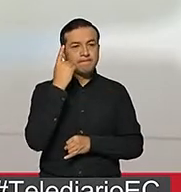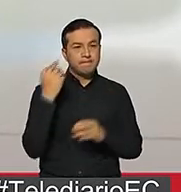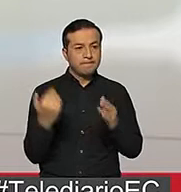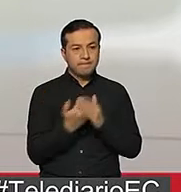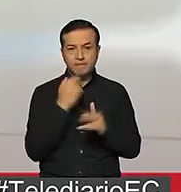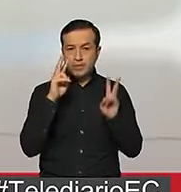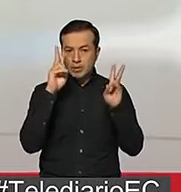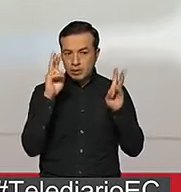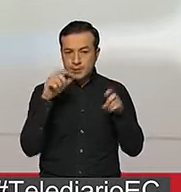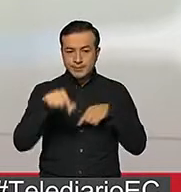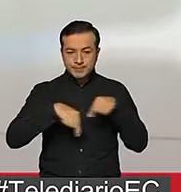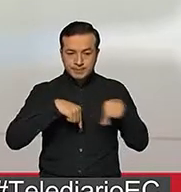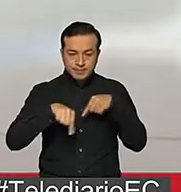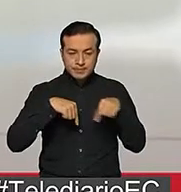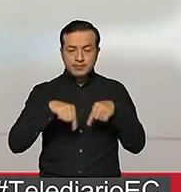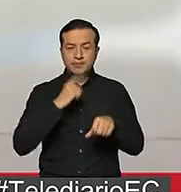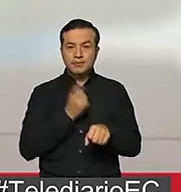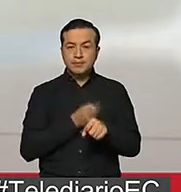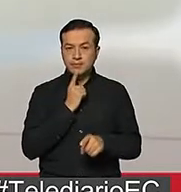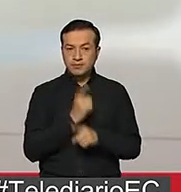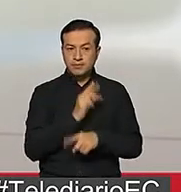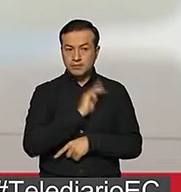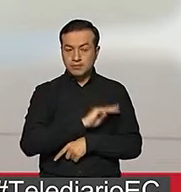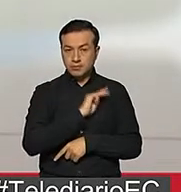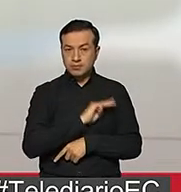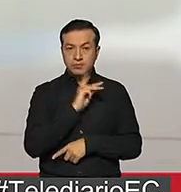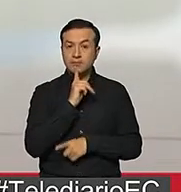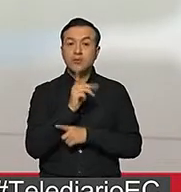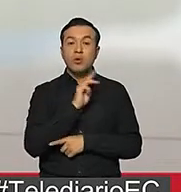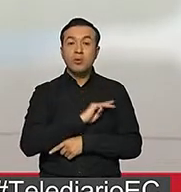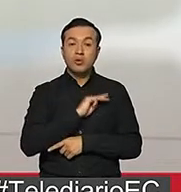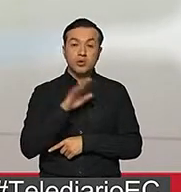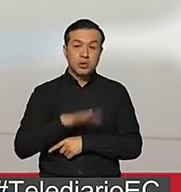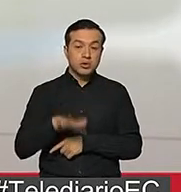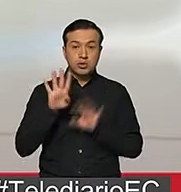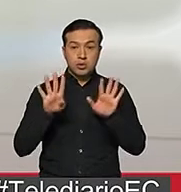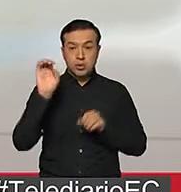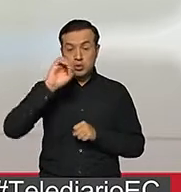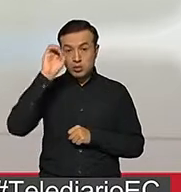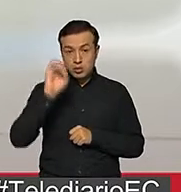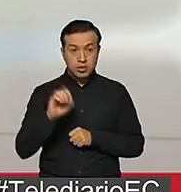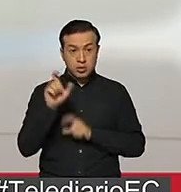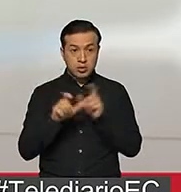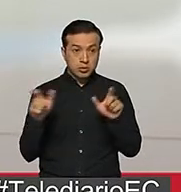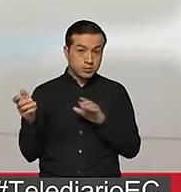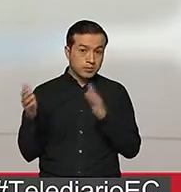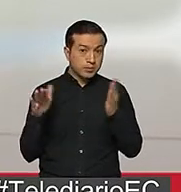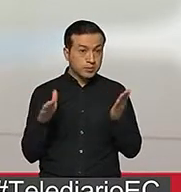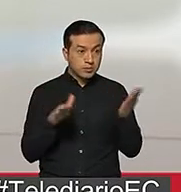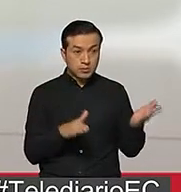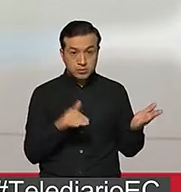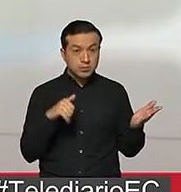este tema de tránsito y transporte particularmente los ghats porque esto en los gastos de seda el 50 por ciento de las de los fallecidos